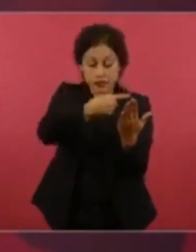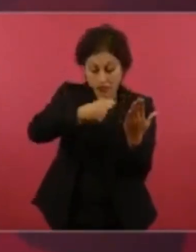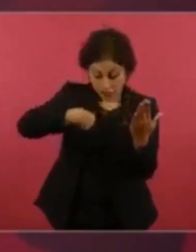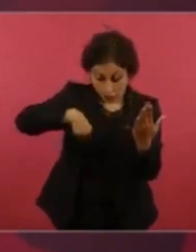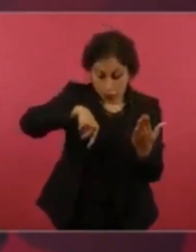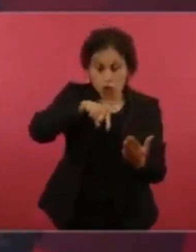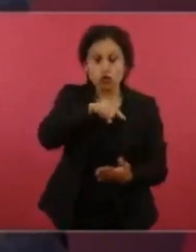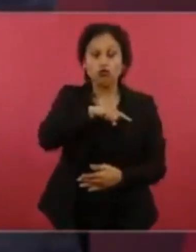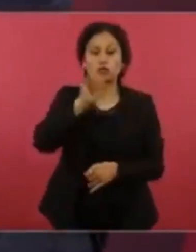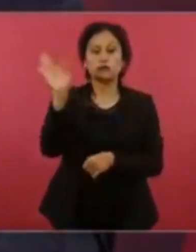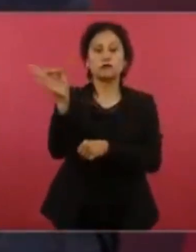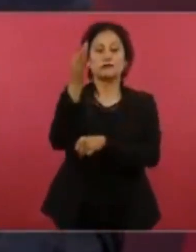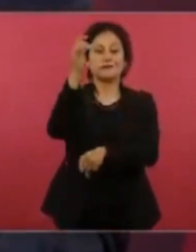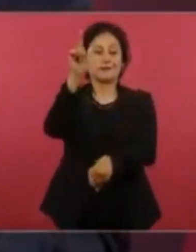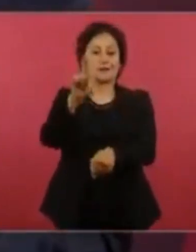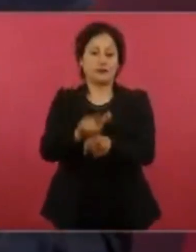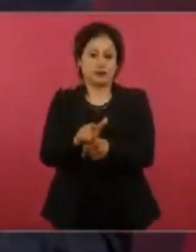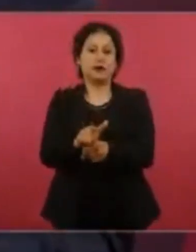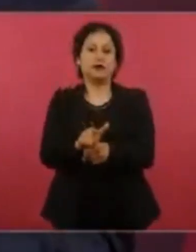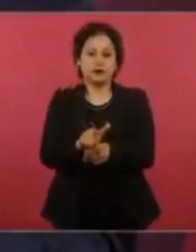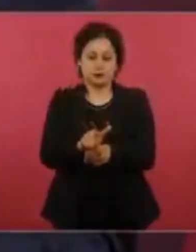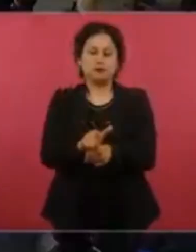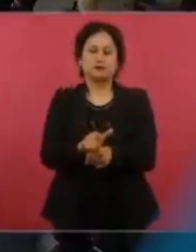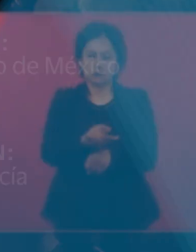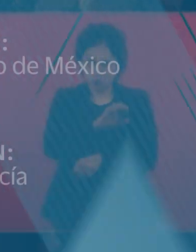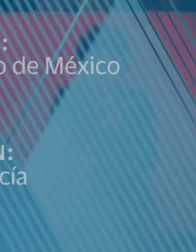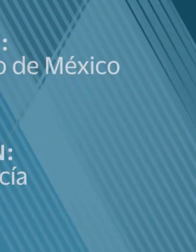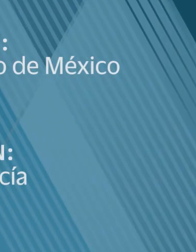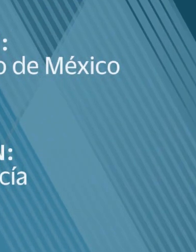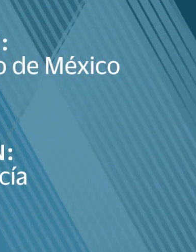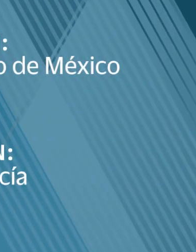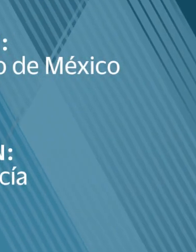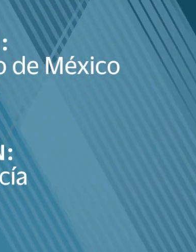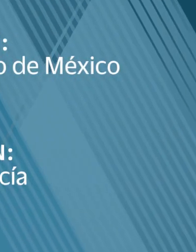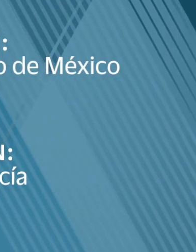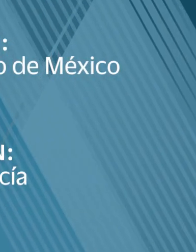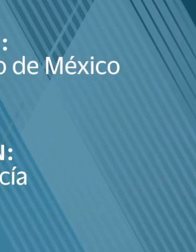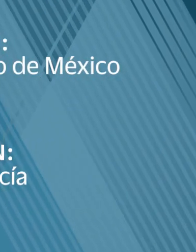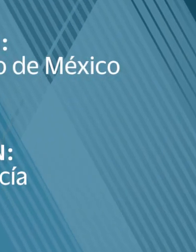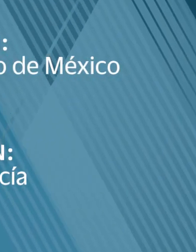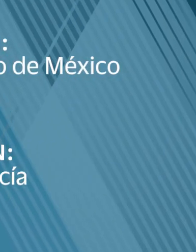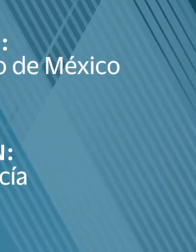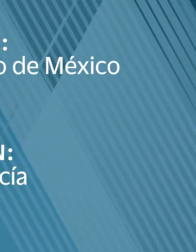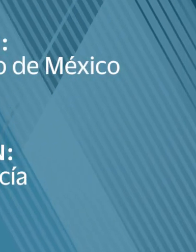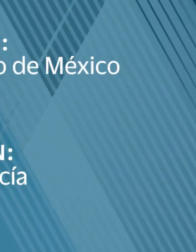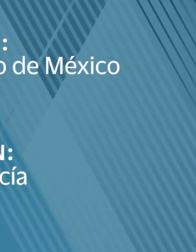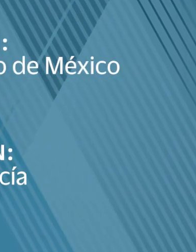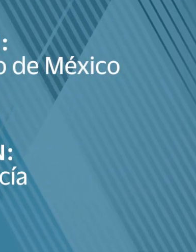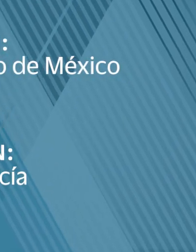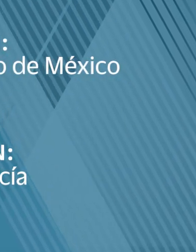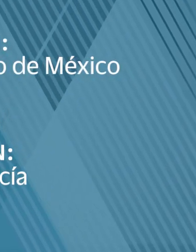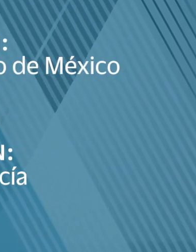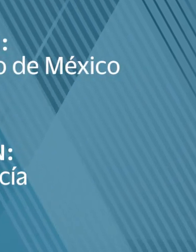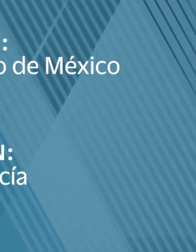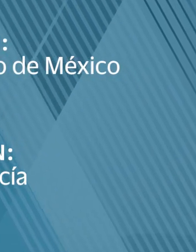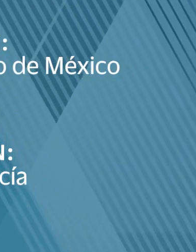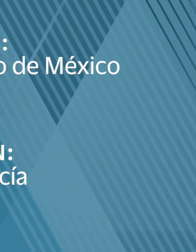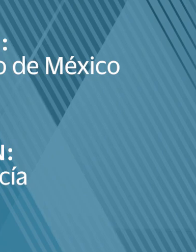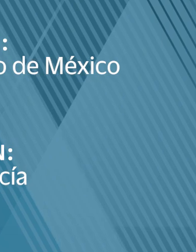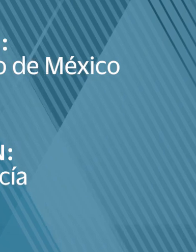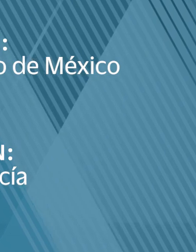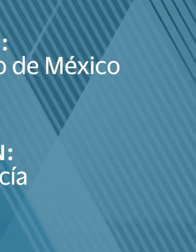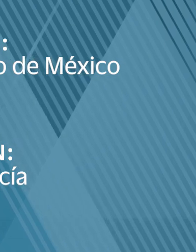para llevar a cabo la elaboración de los libros de texto.